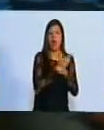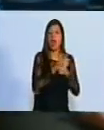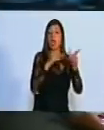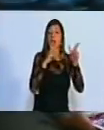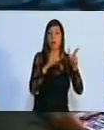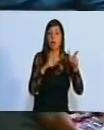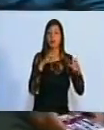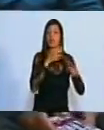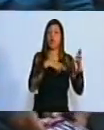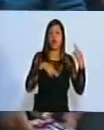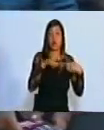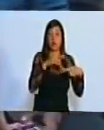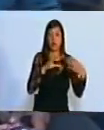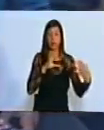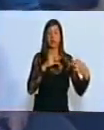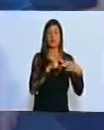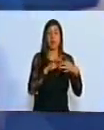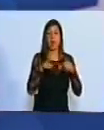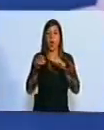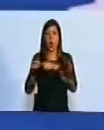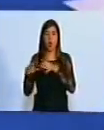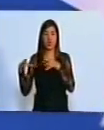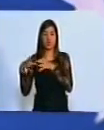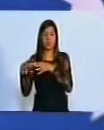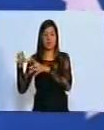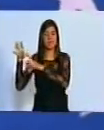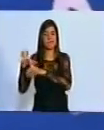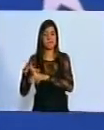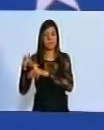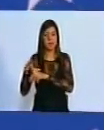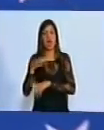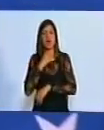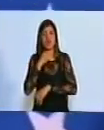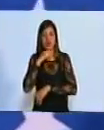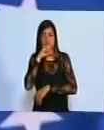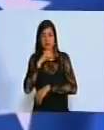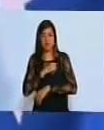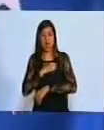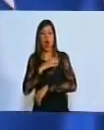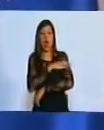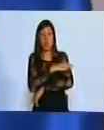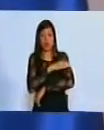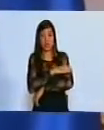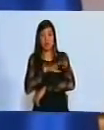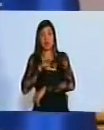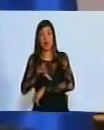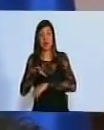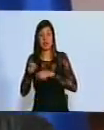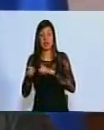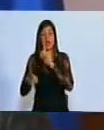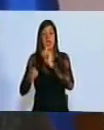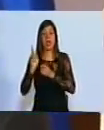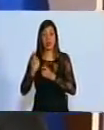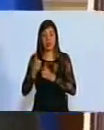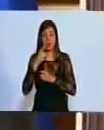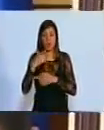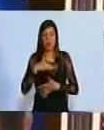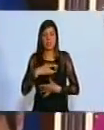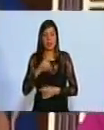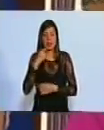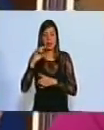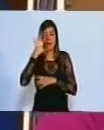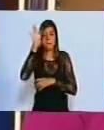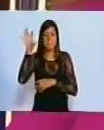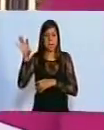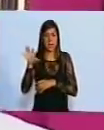la revolución bolivariana y otro de opresión que representa tanto algunos sectores opositores, intereses extranjeros